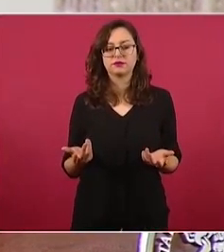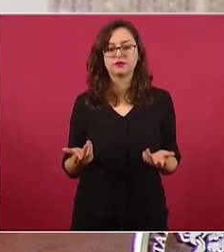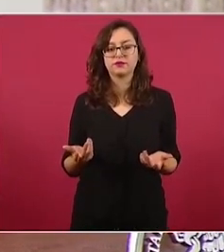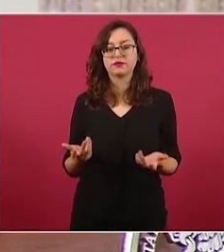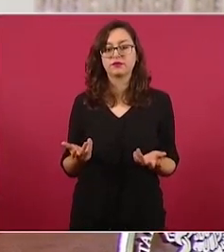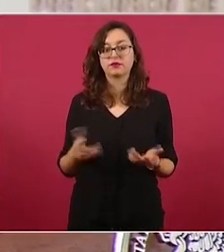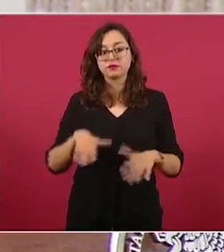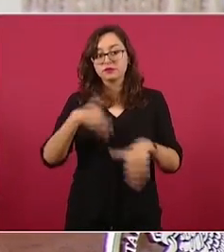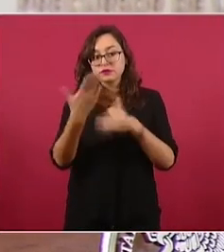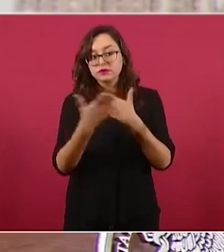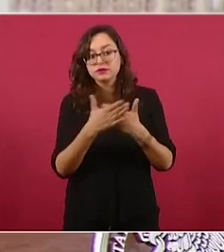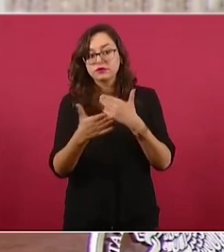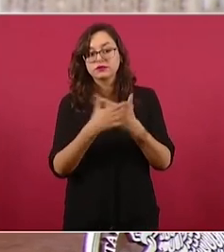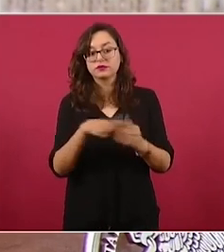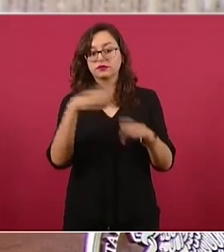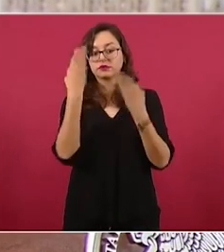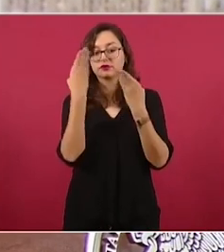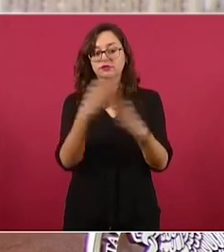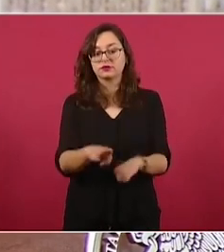Banamex,